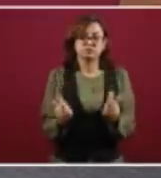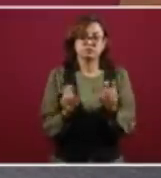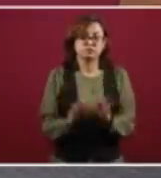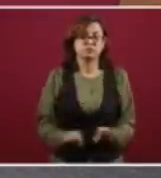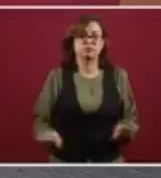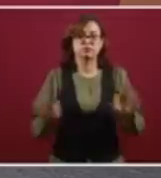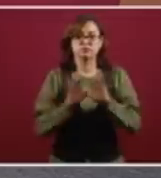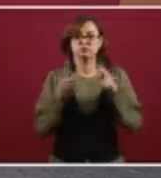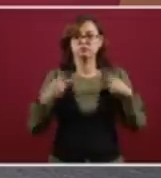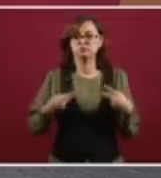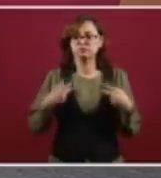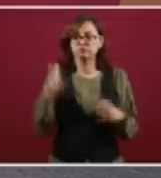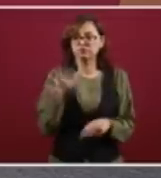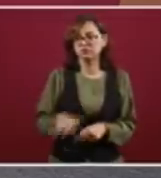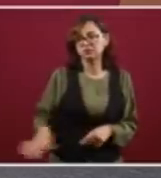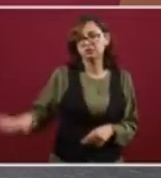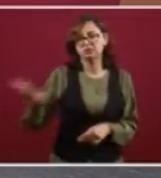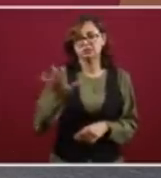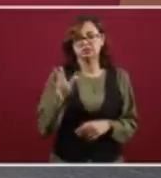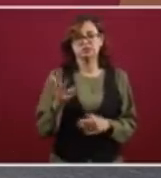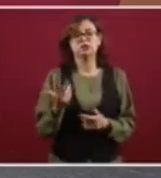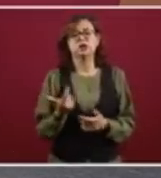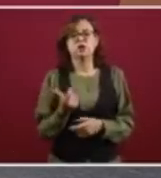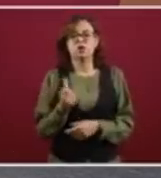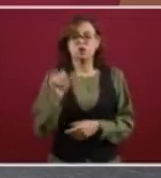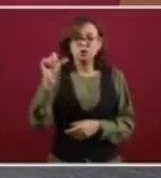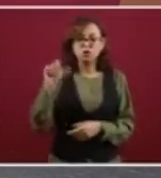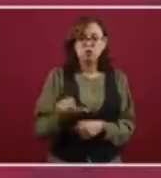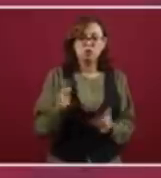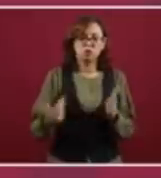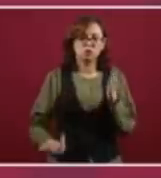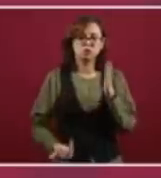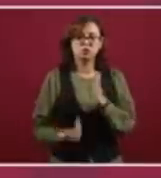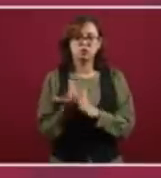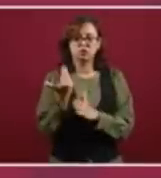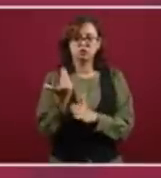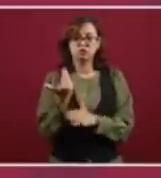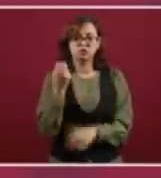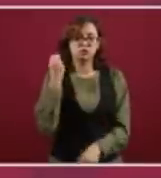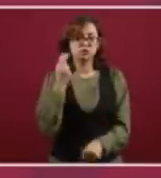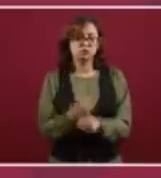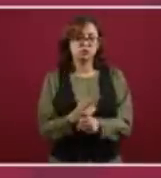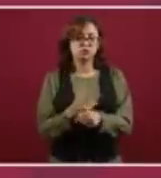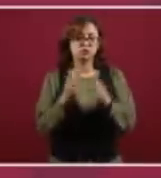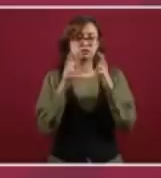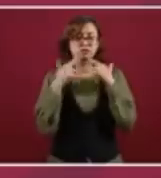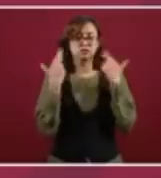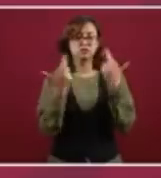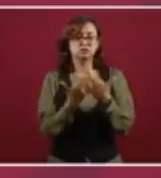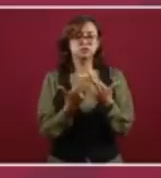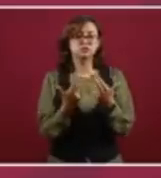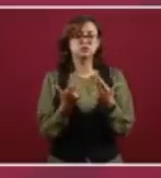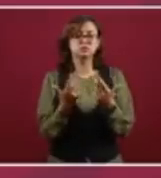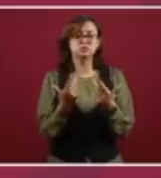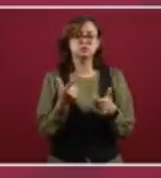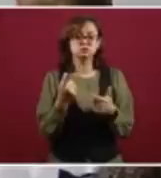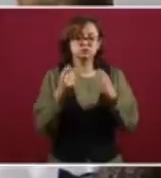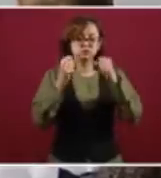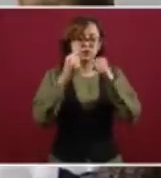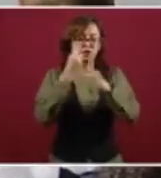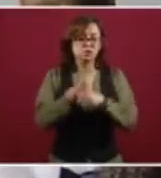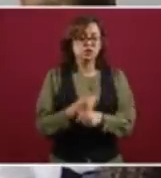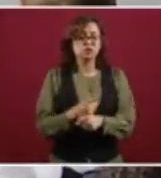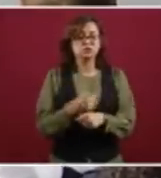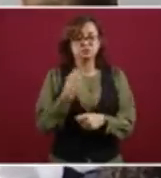ciudadanos. Y hoy en la mañana vimos temprano sobre detenciones que se han